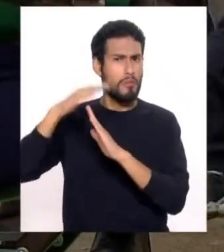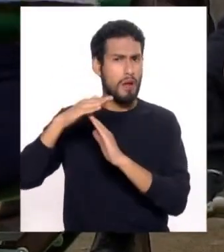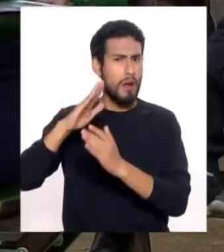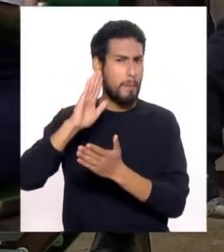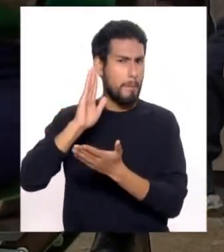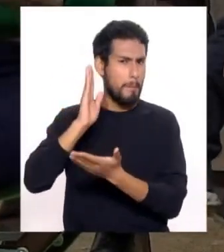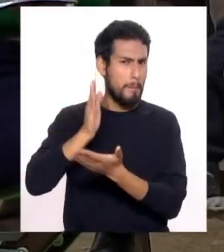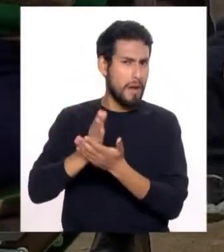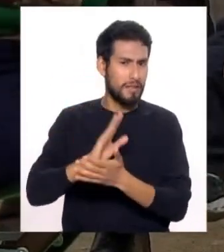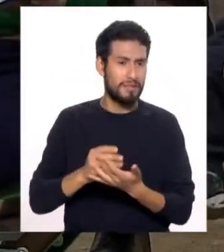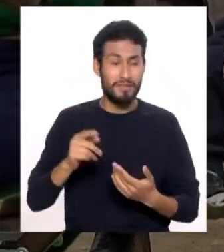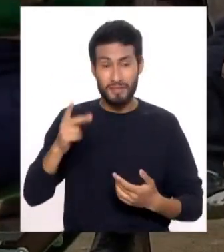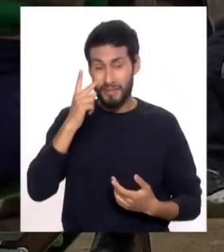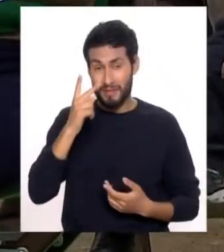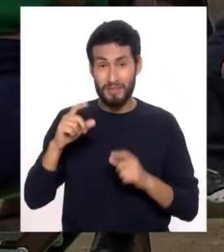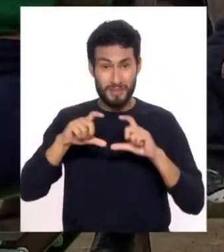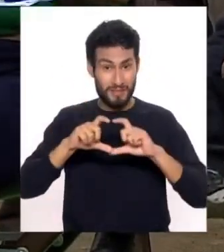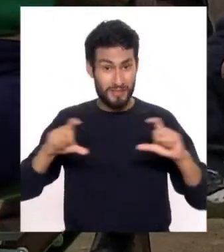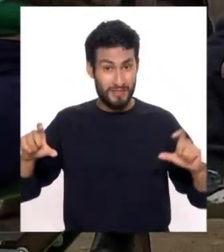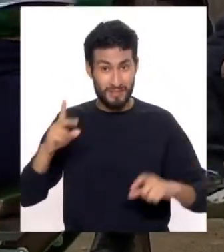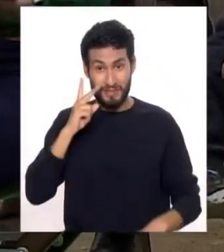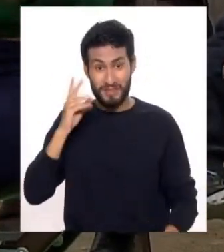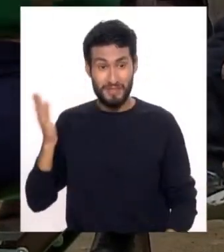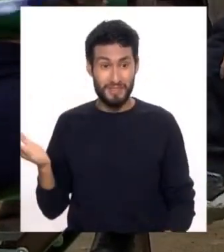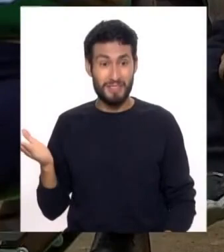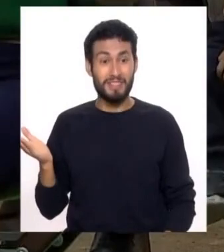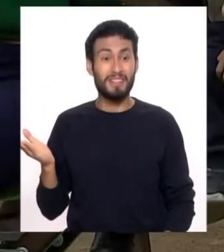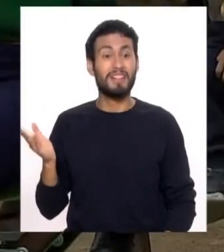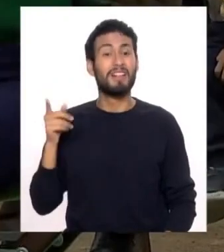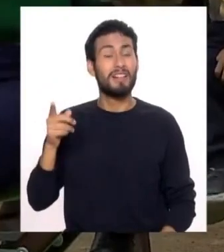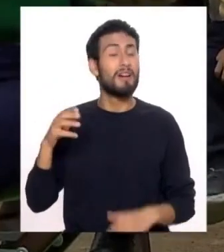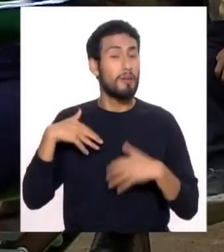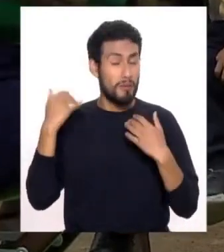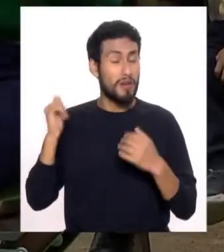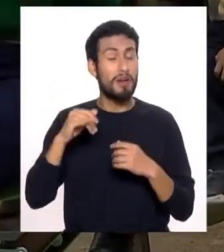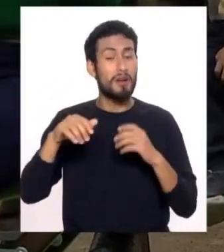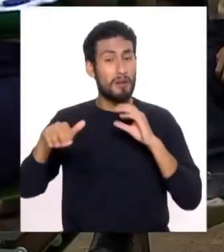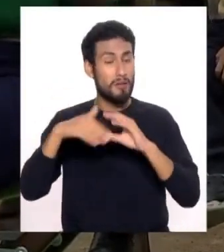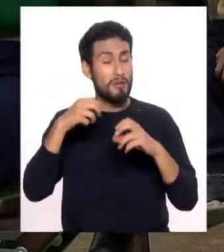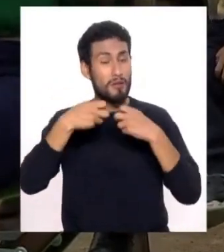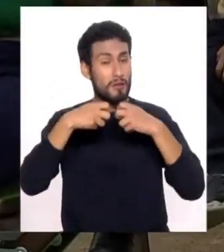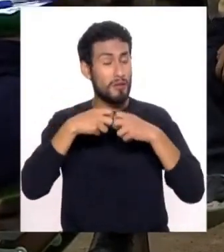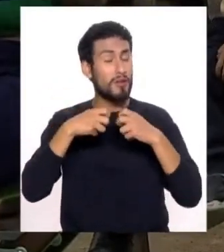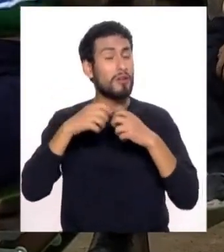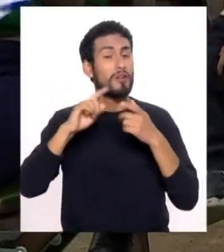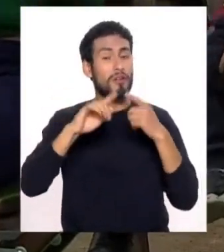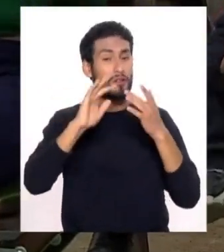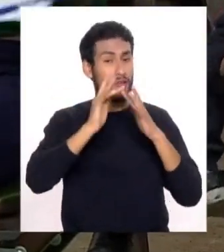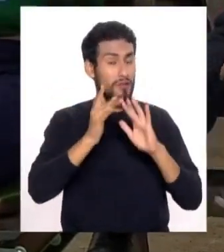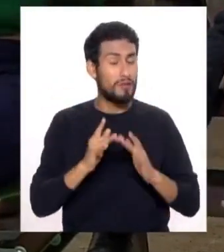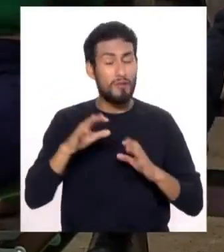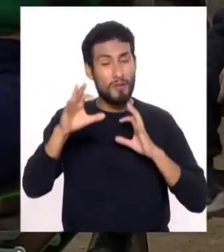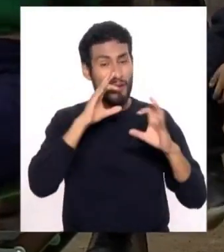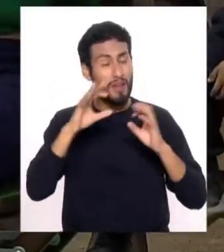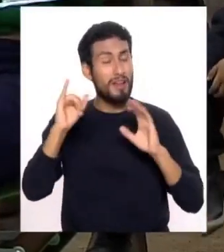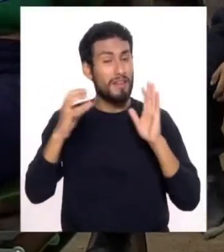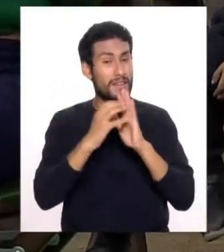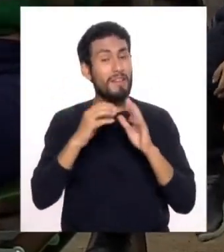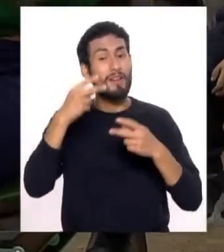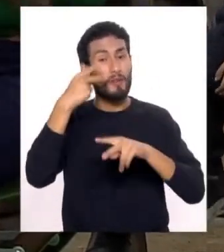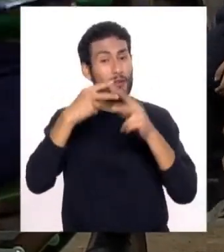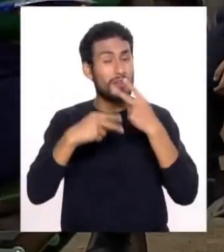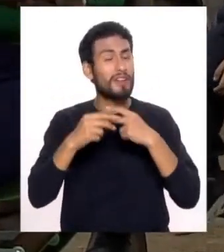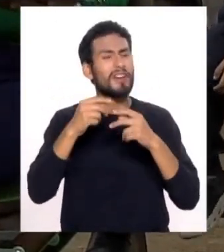yo sé que en pantalla ya están apareciendo los números de teléfono y también nos pueden escribir a través de nuestras redes sociales de Facebook, Instagram y